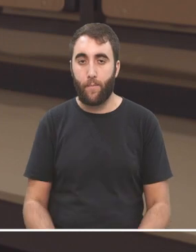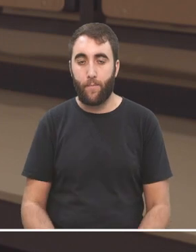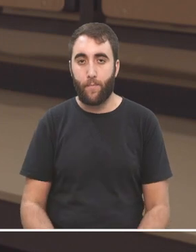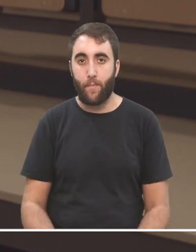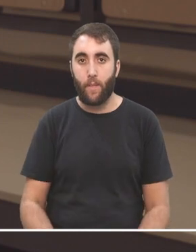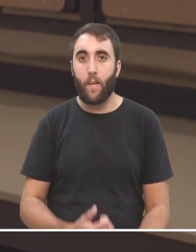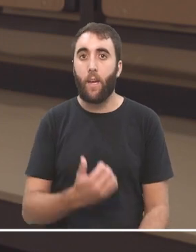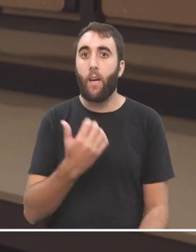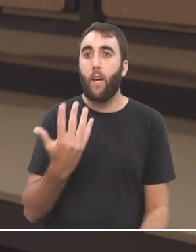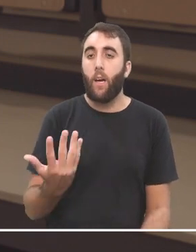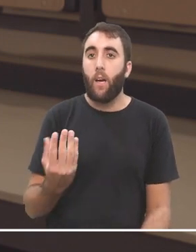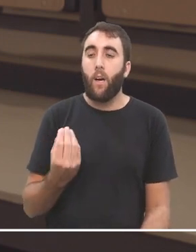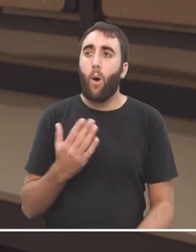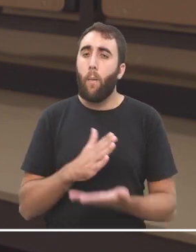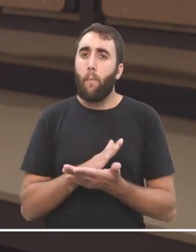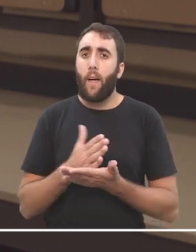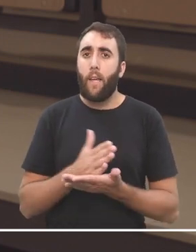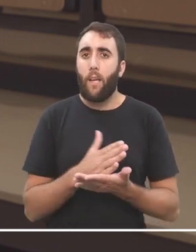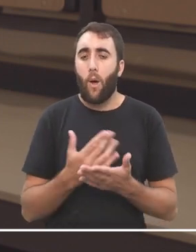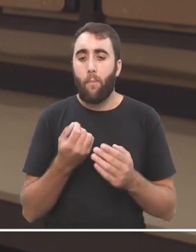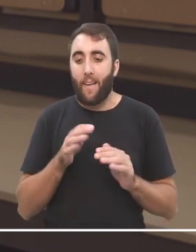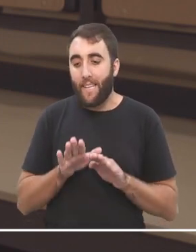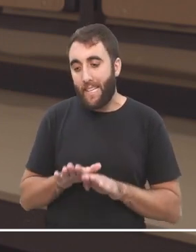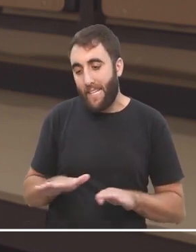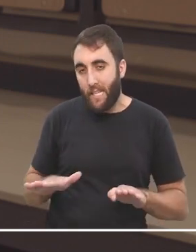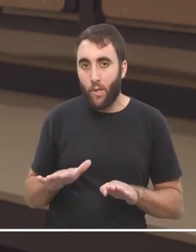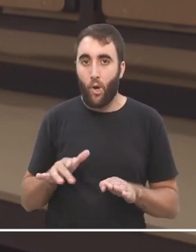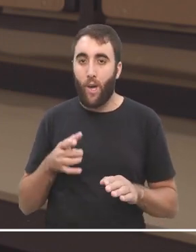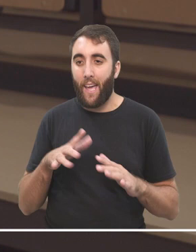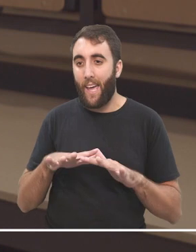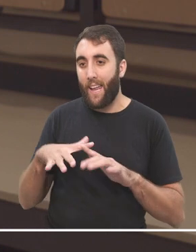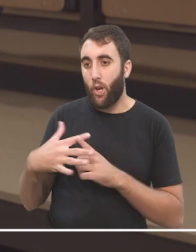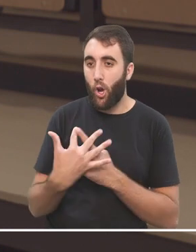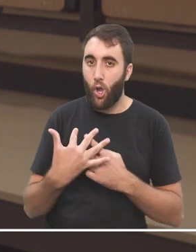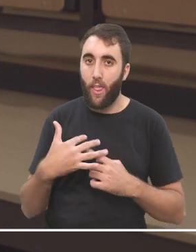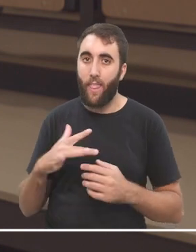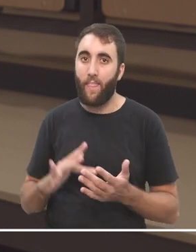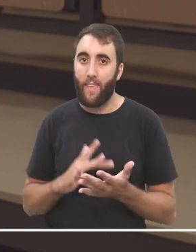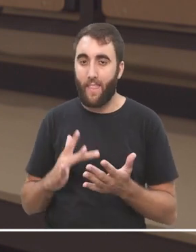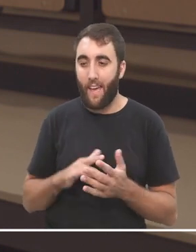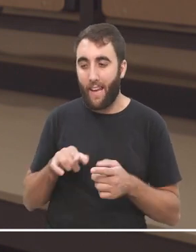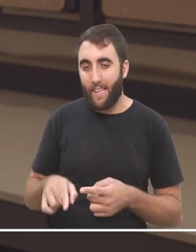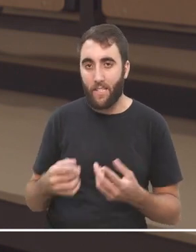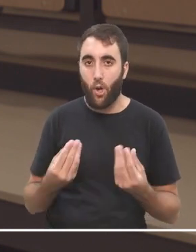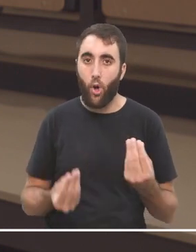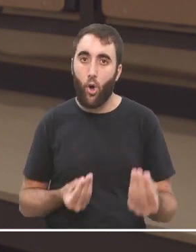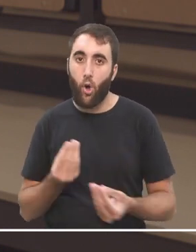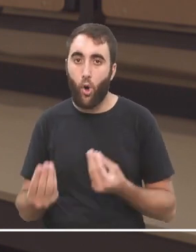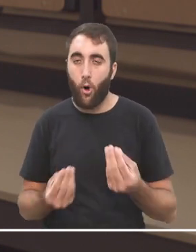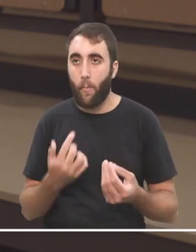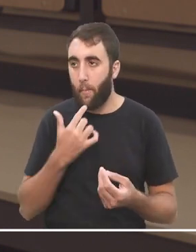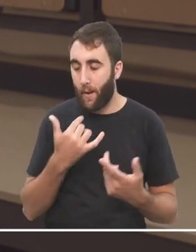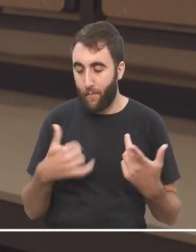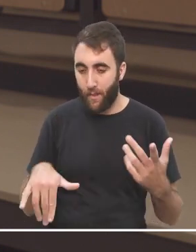La cuestión de la mediación para los más pequeños en los entornos digitales es una cuestión que tiene muchas aristas. Por